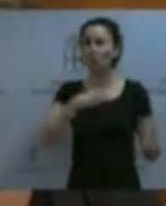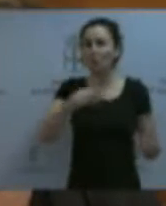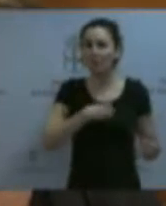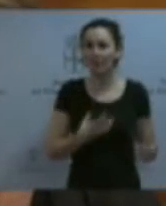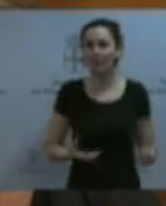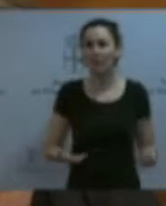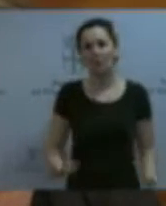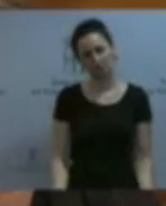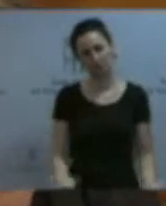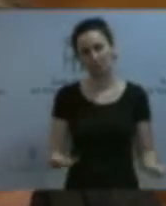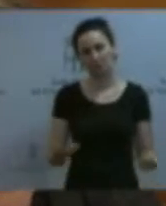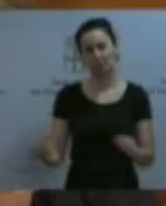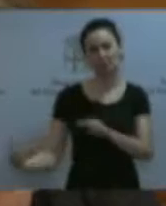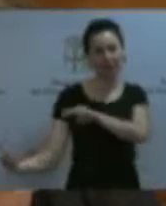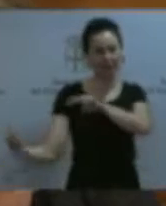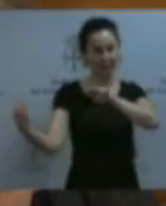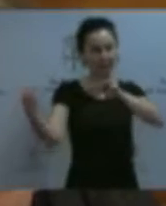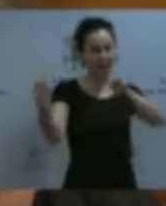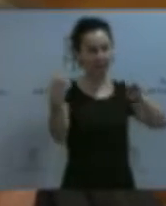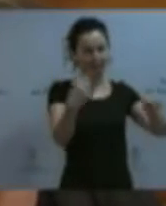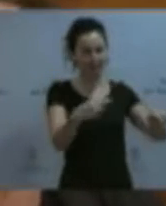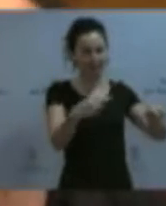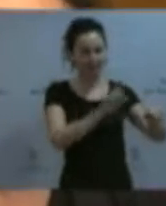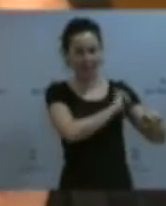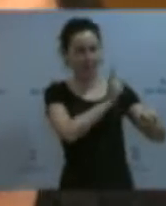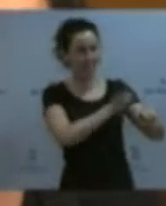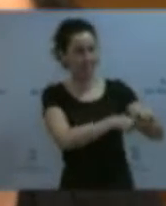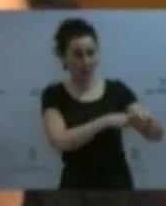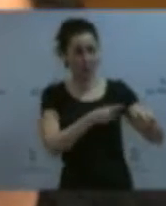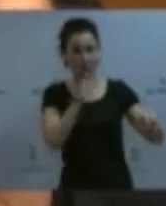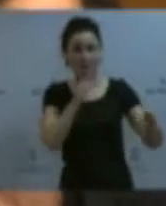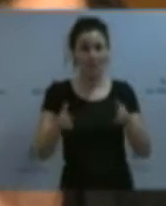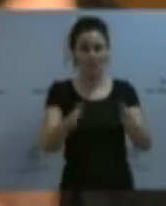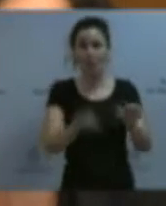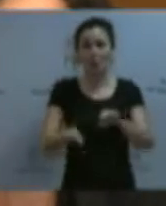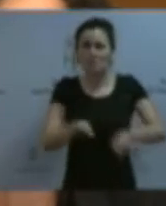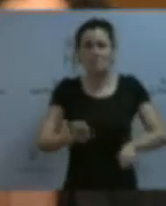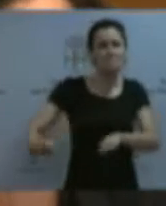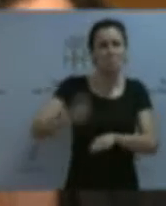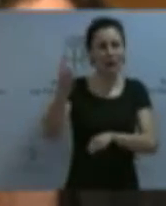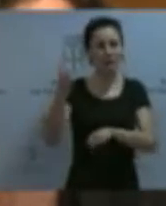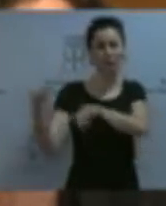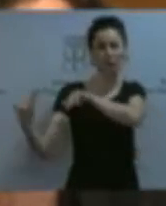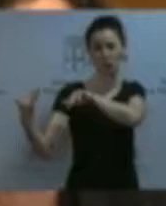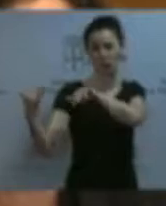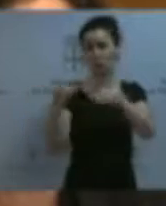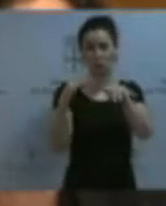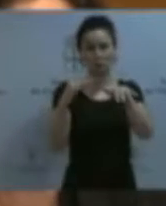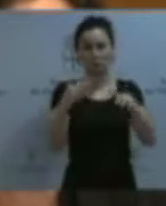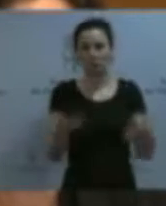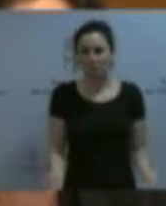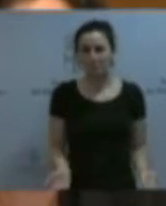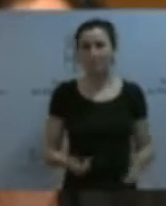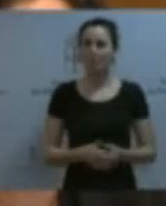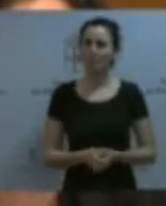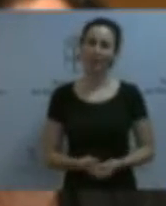el principal escaparate de Asturias en el mundo del deporte, que es el descenso internacional del Sella. O sea, entre